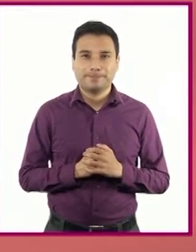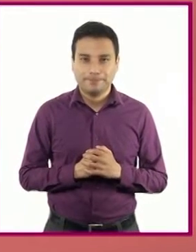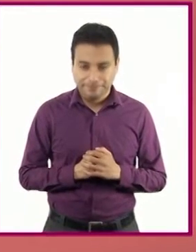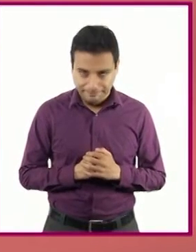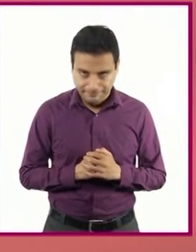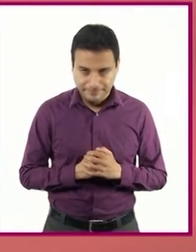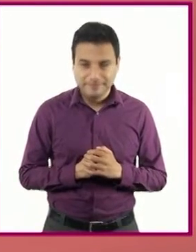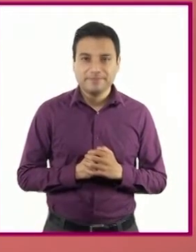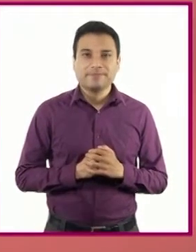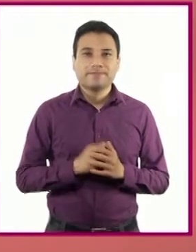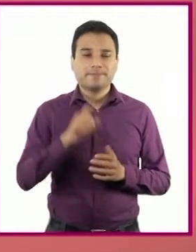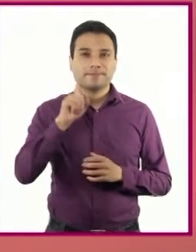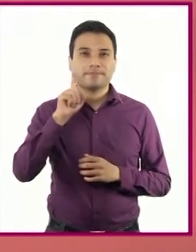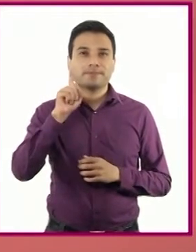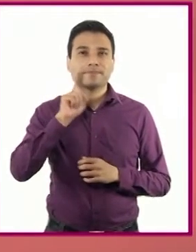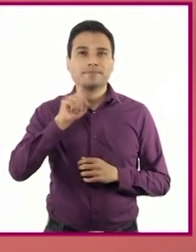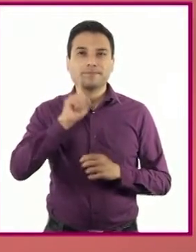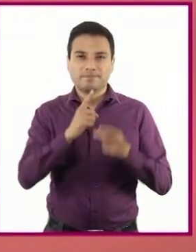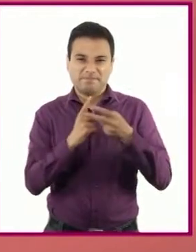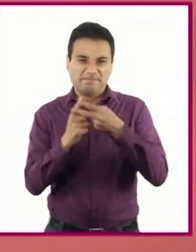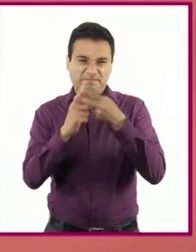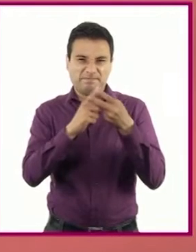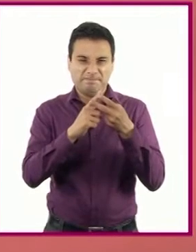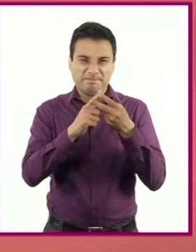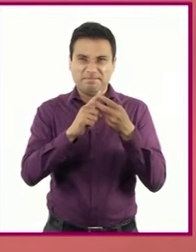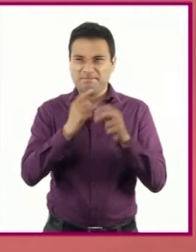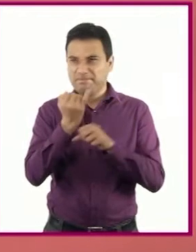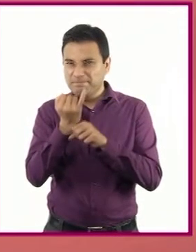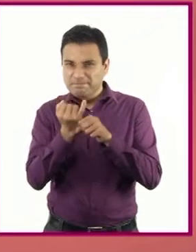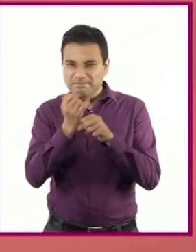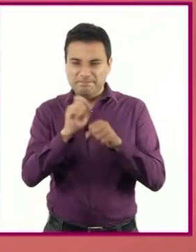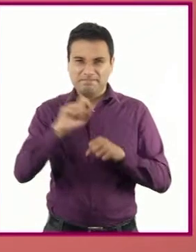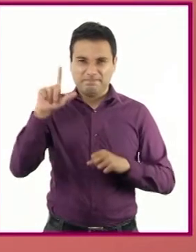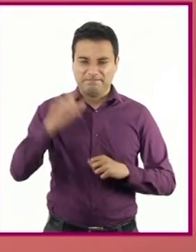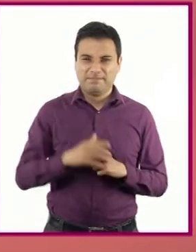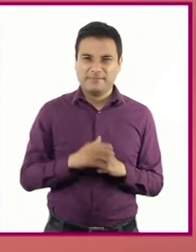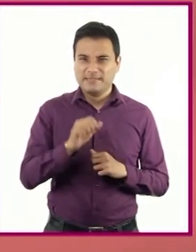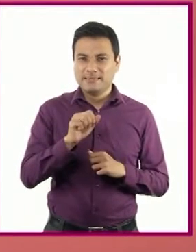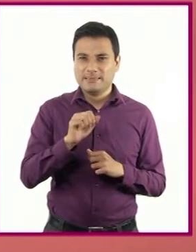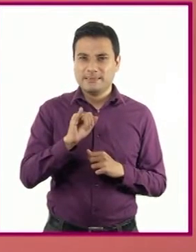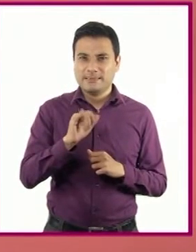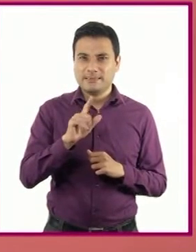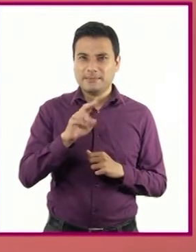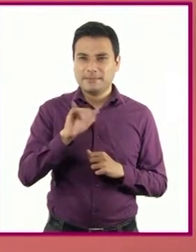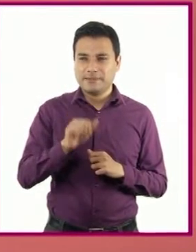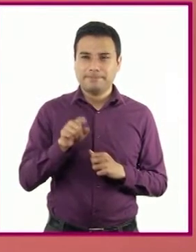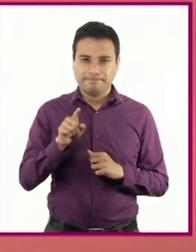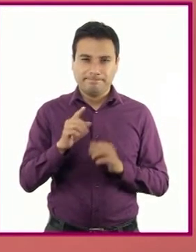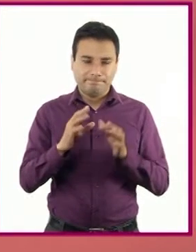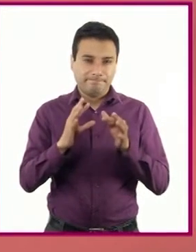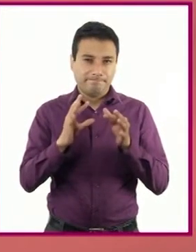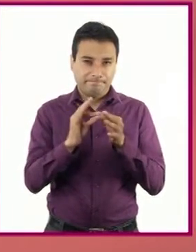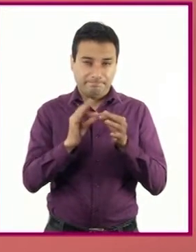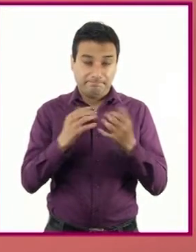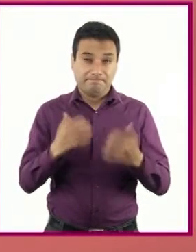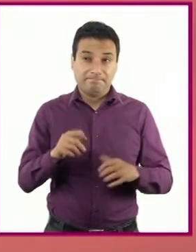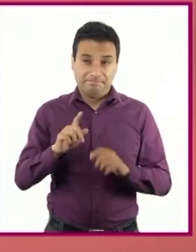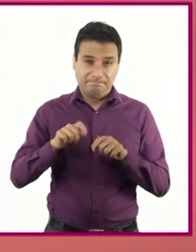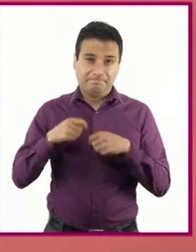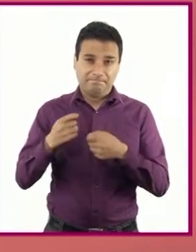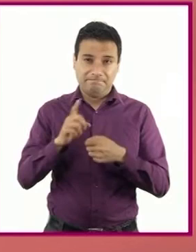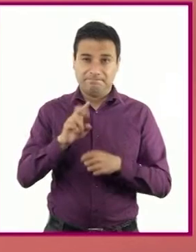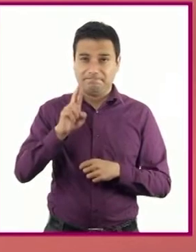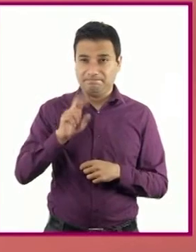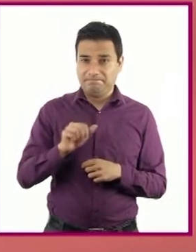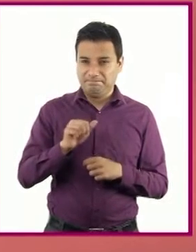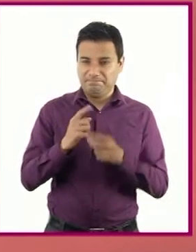Castilleja, una notable astrónoma mexicana, quien fue la primera mujer a nivel nacional en obtener el grado de doctora en astronomía. En